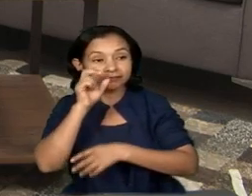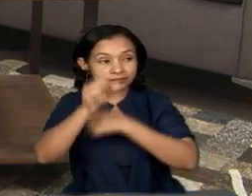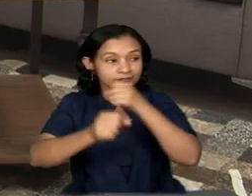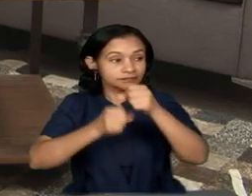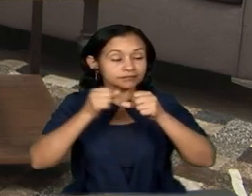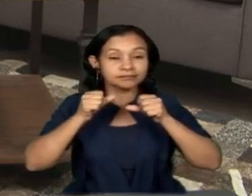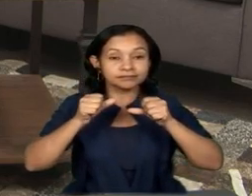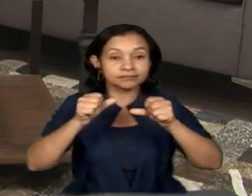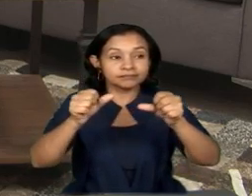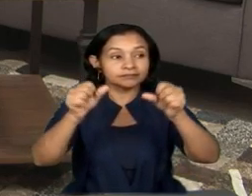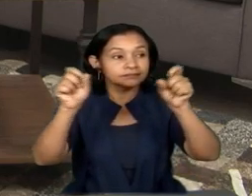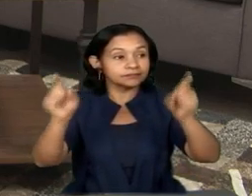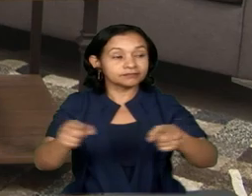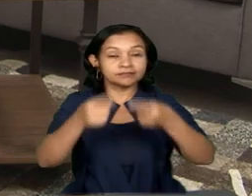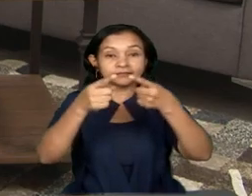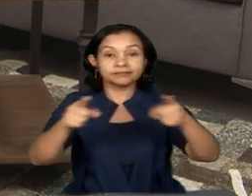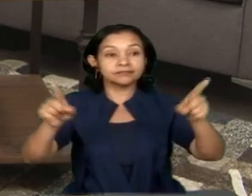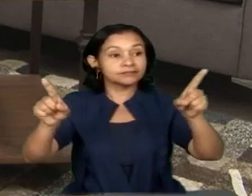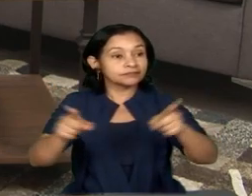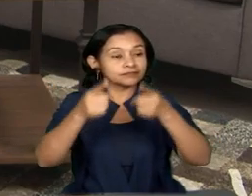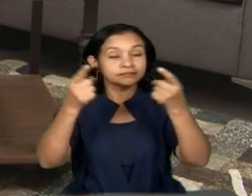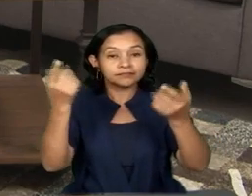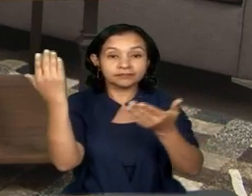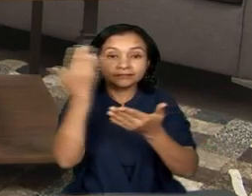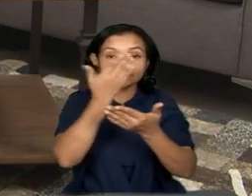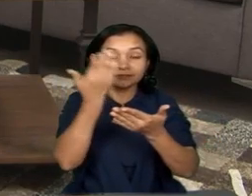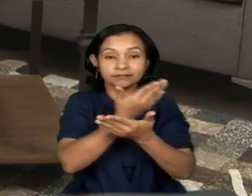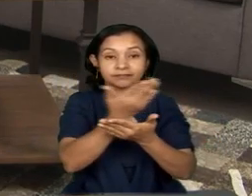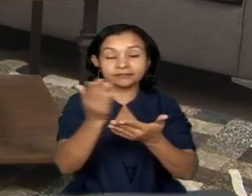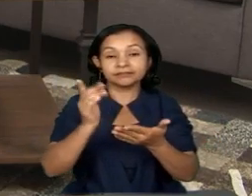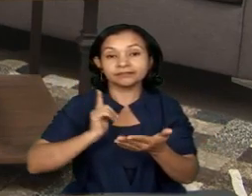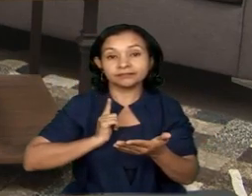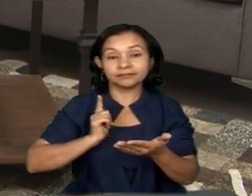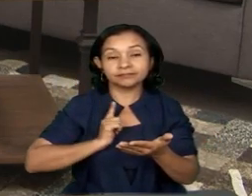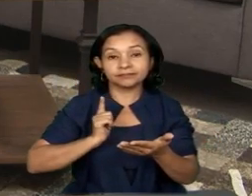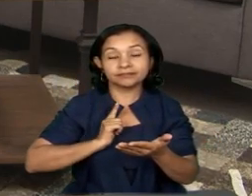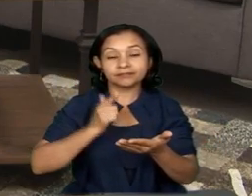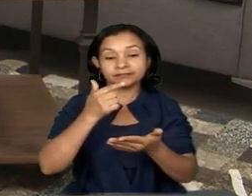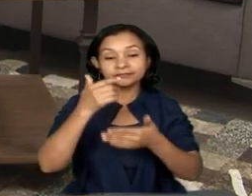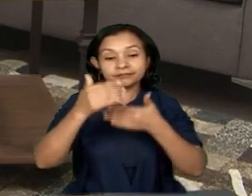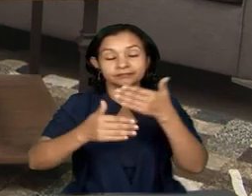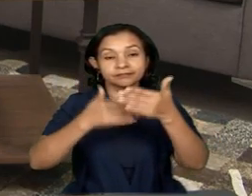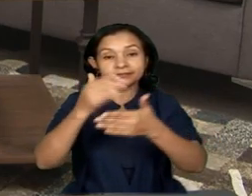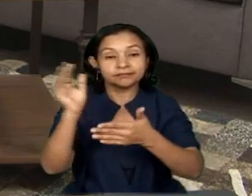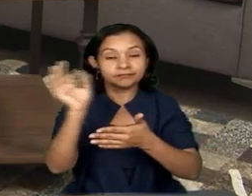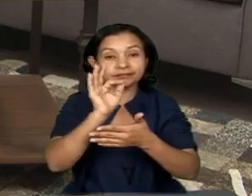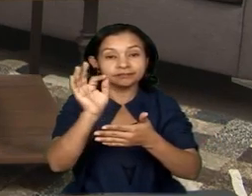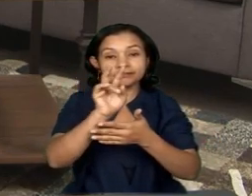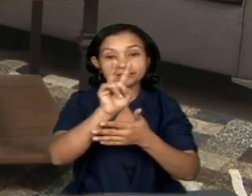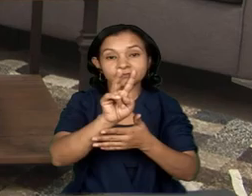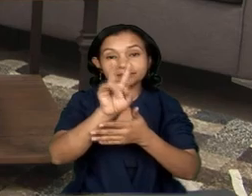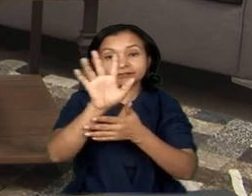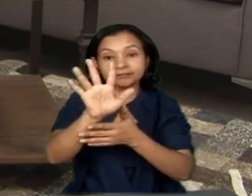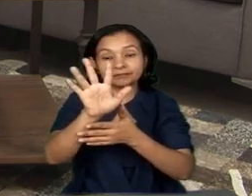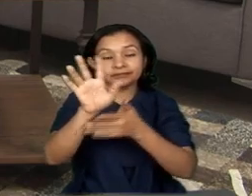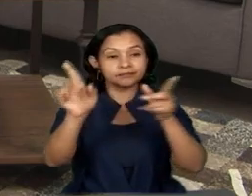avanzó en las orquestas sinfónicas estudiantiles. Hay un proceso de formación de 25